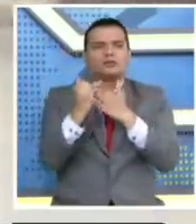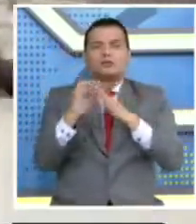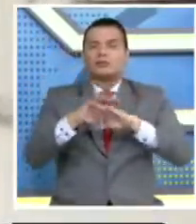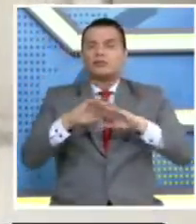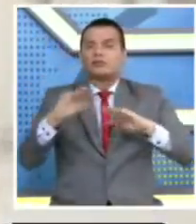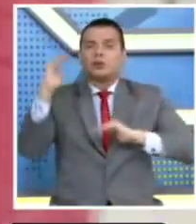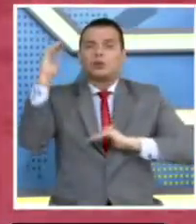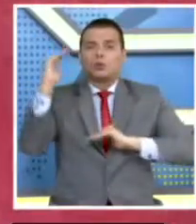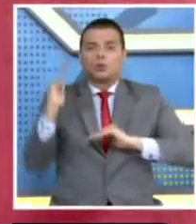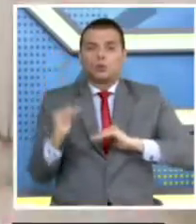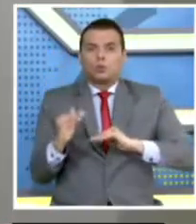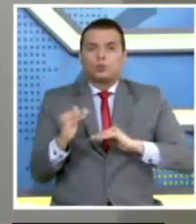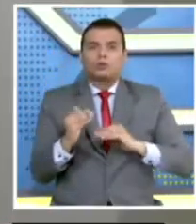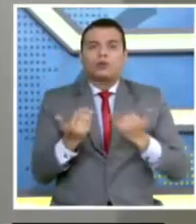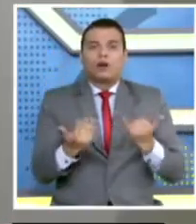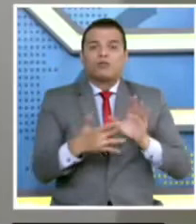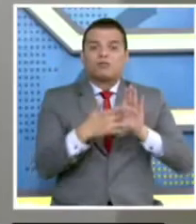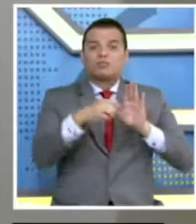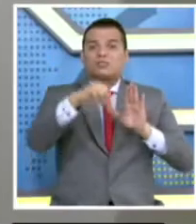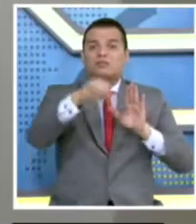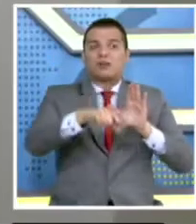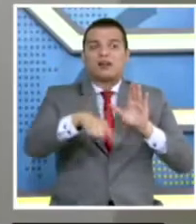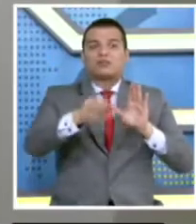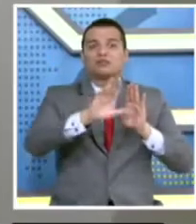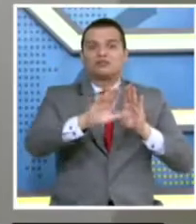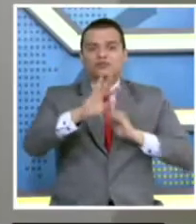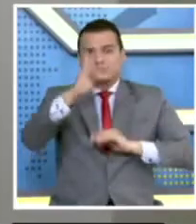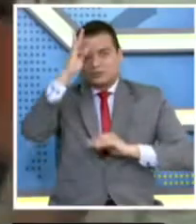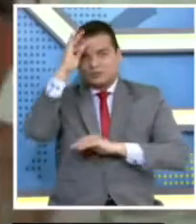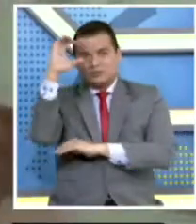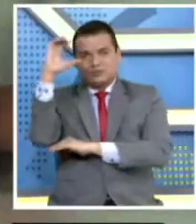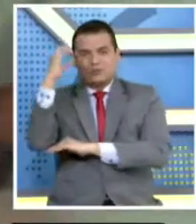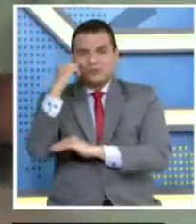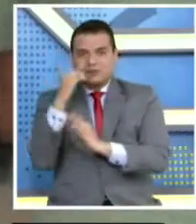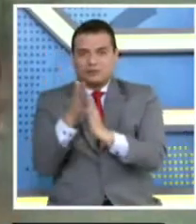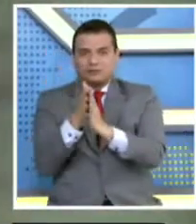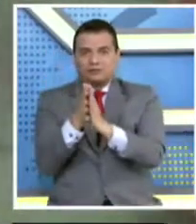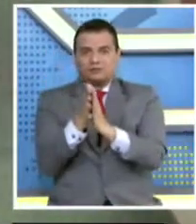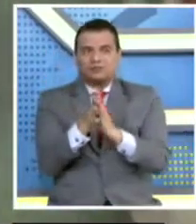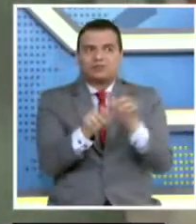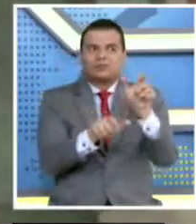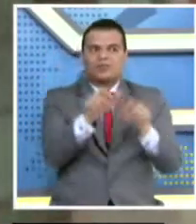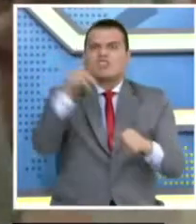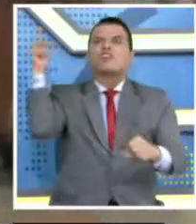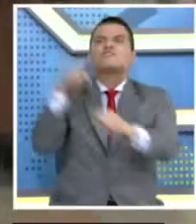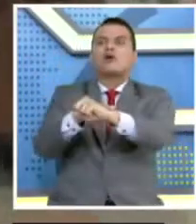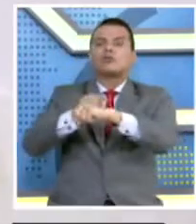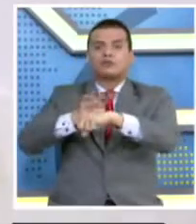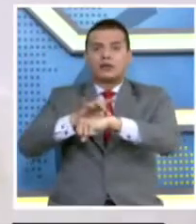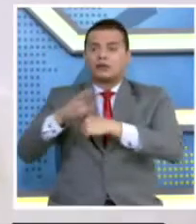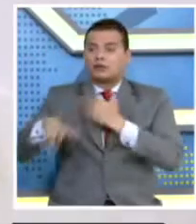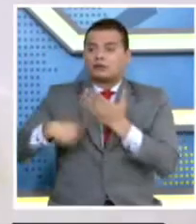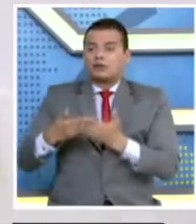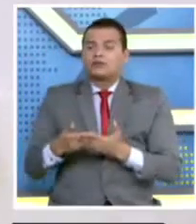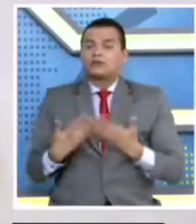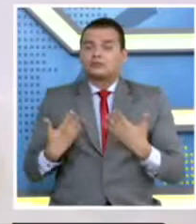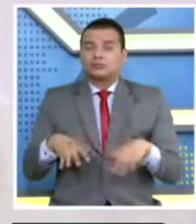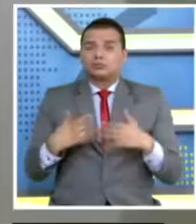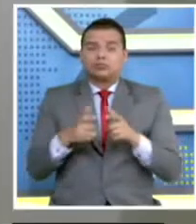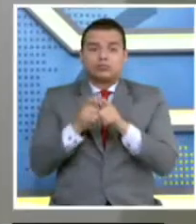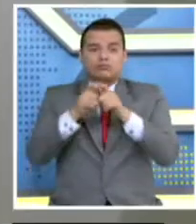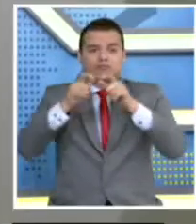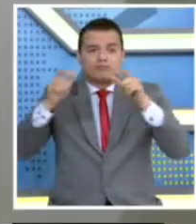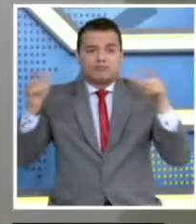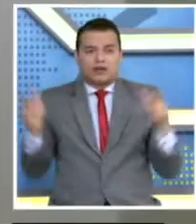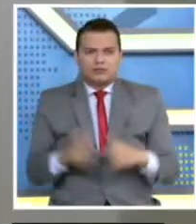de héroes a villanos, aseguran. La gerente de la Clínica Colombia dice que las agresiones al personal de la salud se han incrementado en los últimos días.